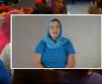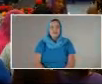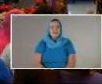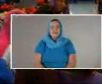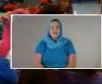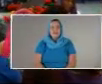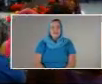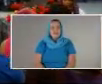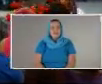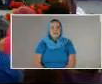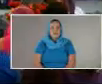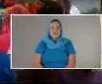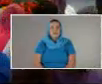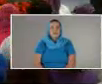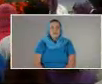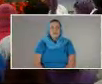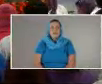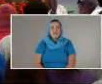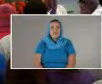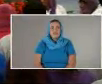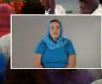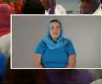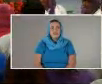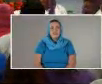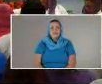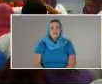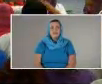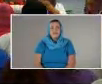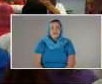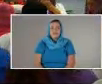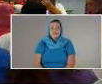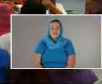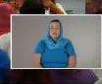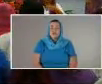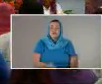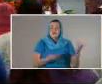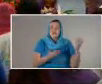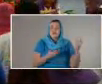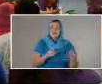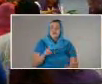vamos a llamar a quienes están solicitando cobertura.